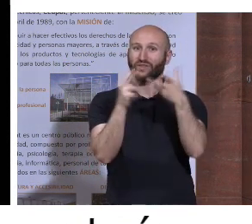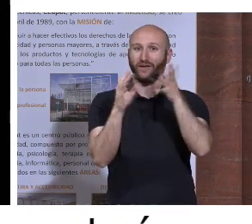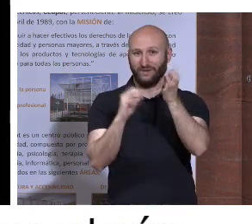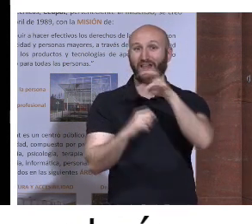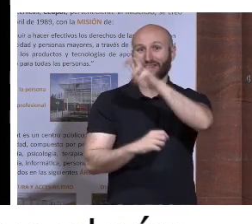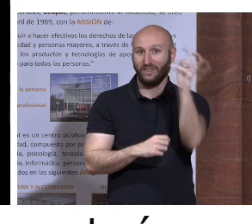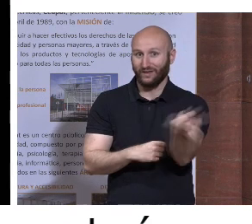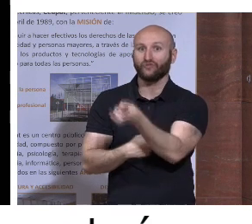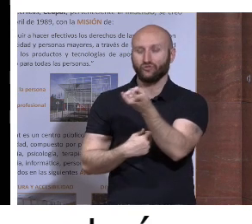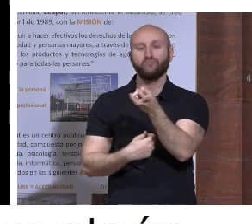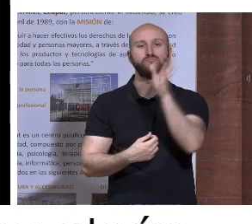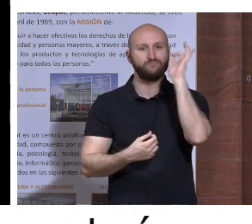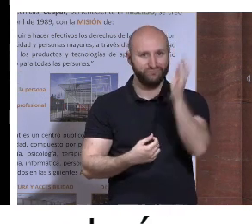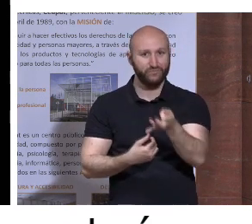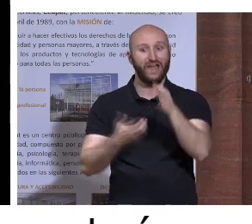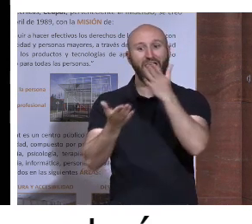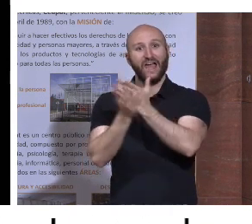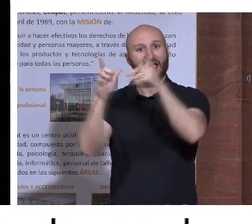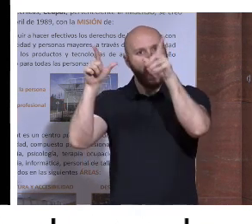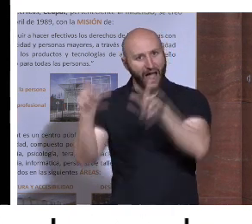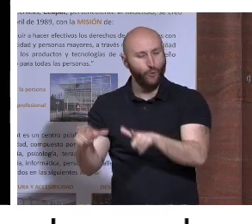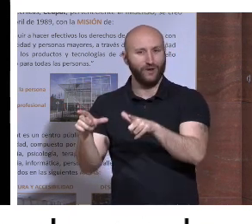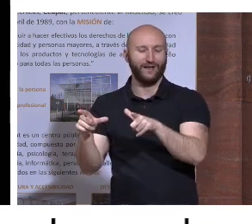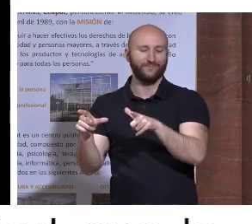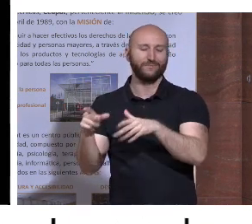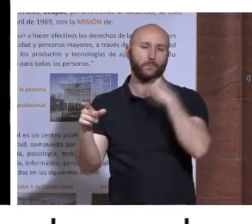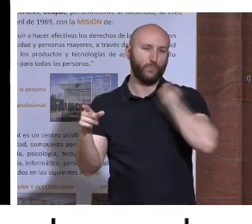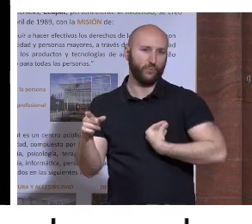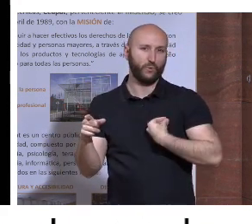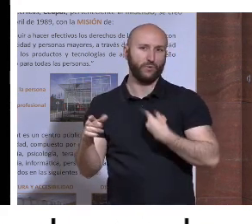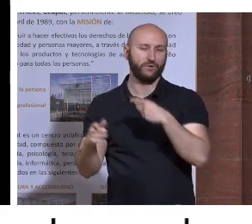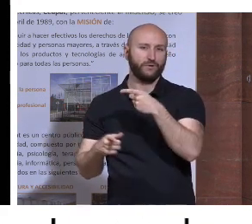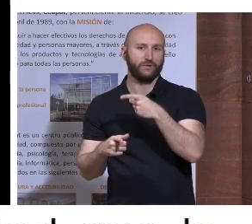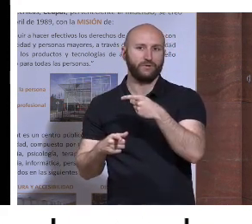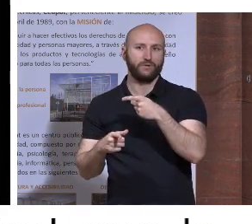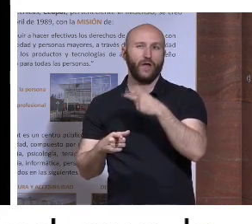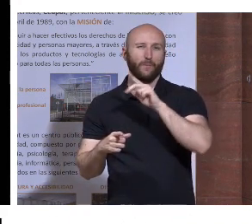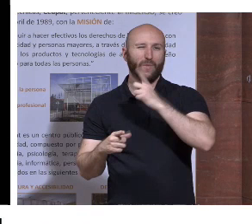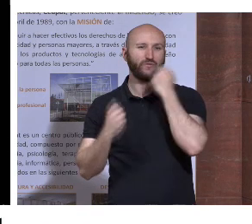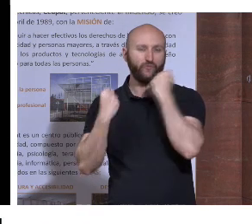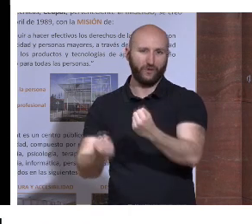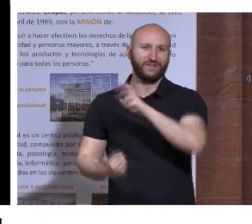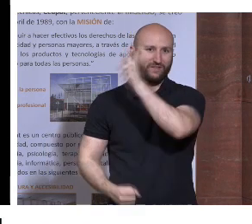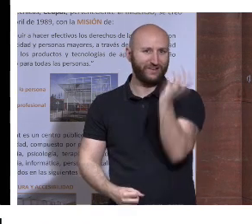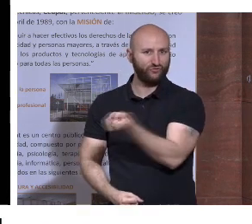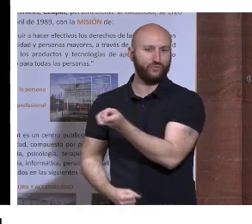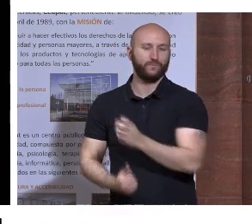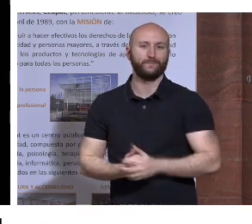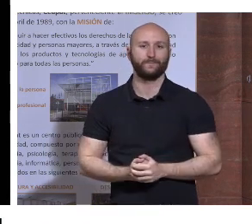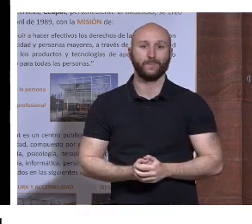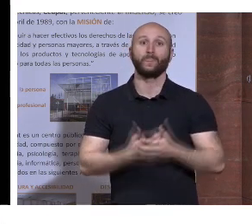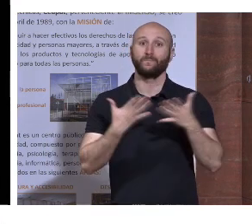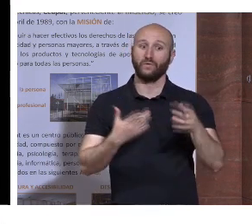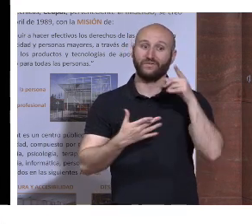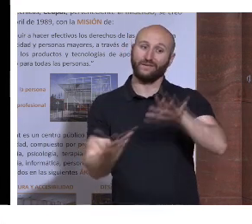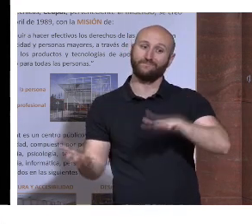que la sociedad es diversa, pero las aulas son ese reflejo y seguramente más intensivo. Entonces ahí hice un giro a la educación